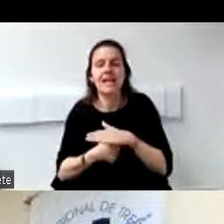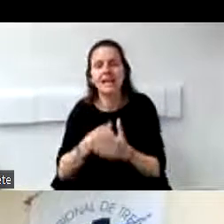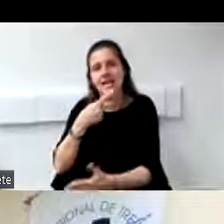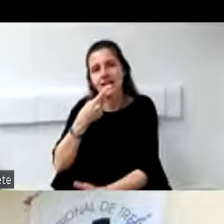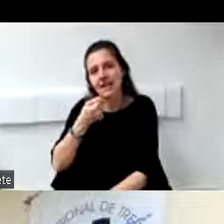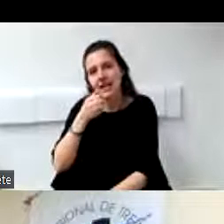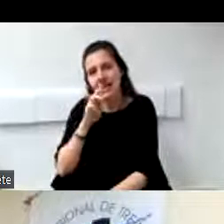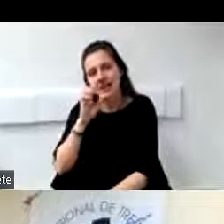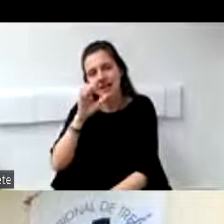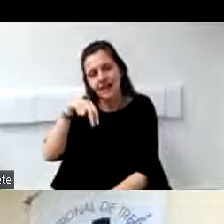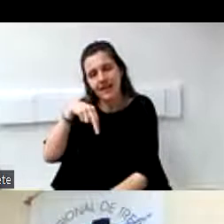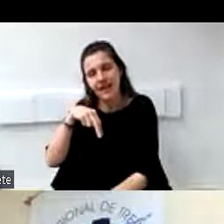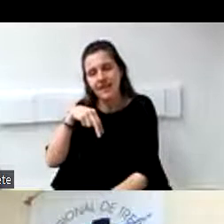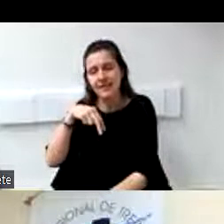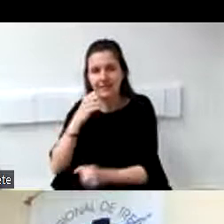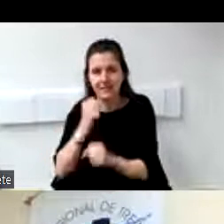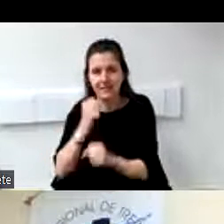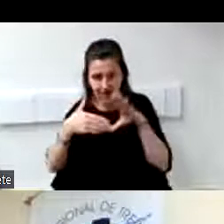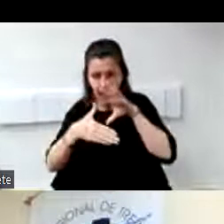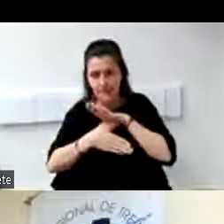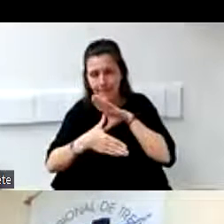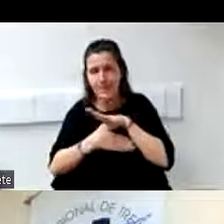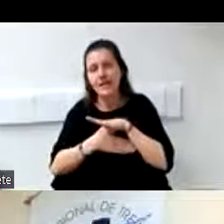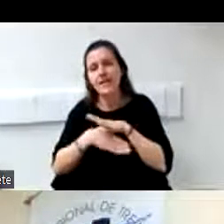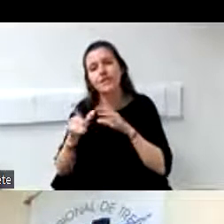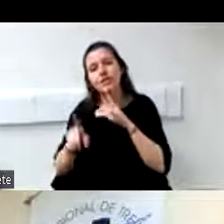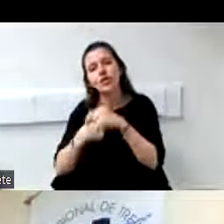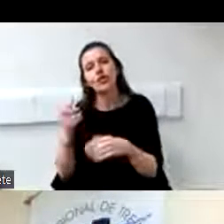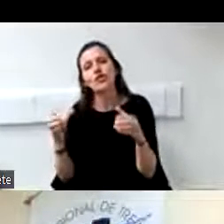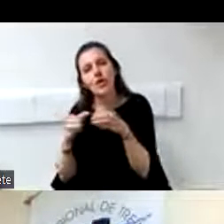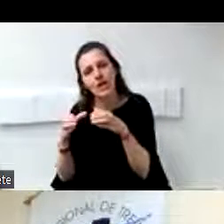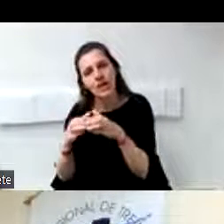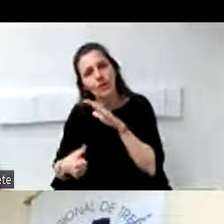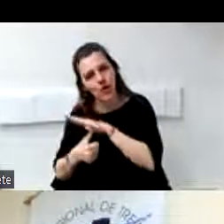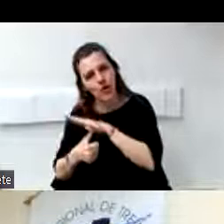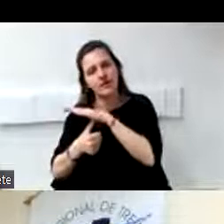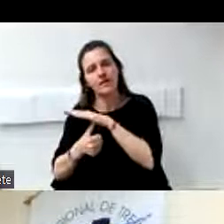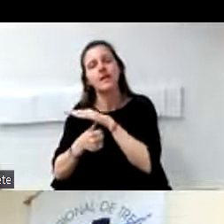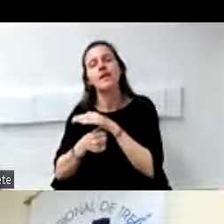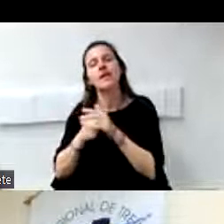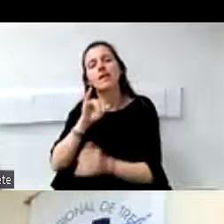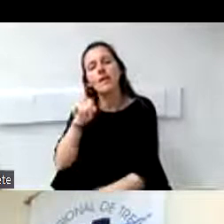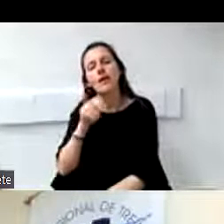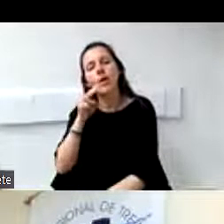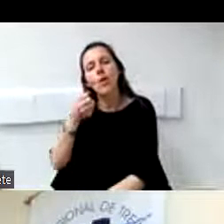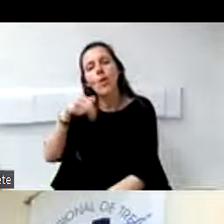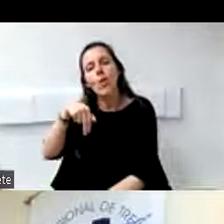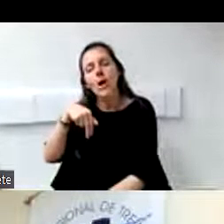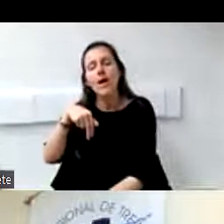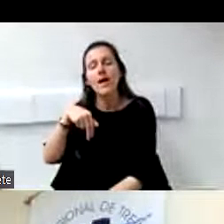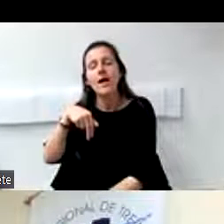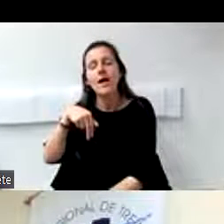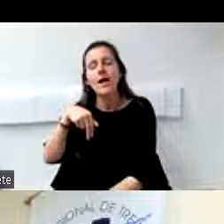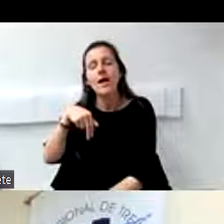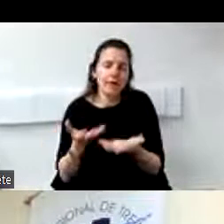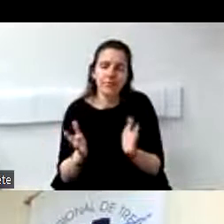técnico liderado por mi querido tocayo Juan Lascuague y Agustín, y bueno, y como